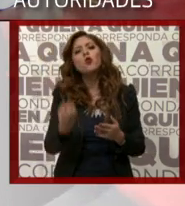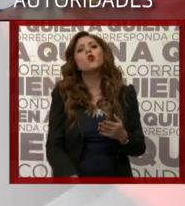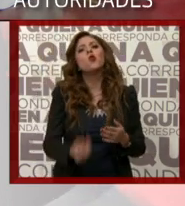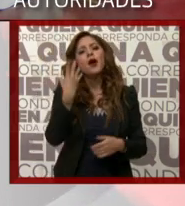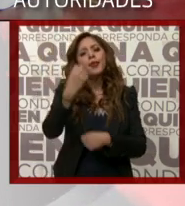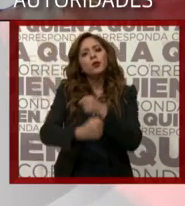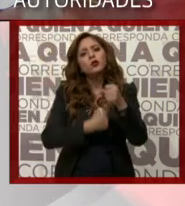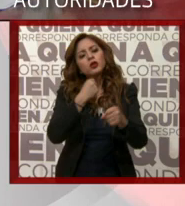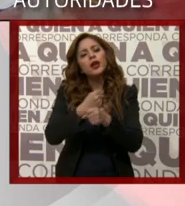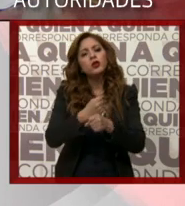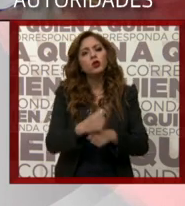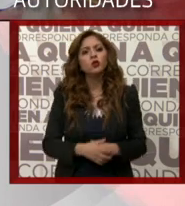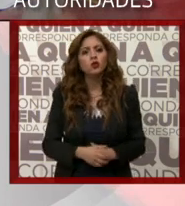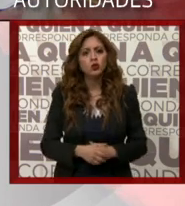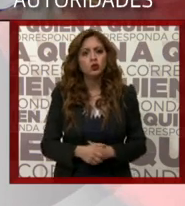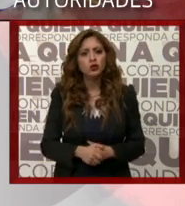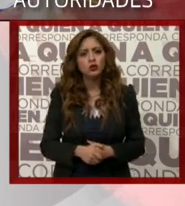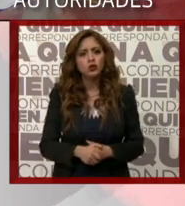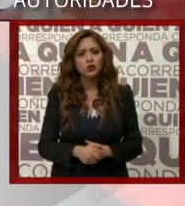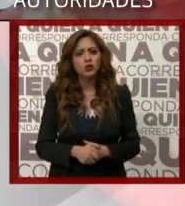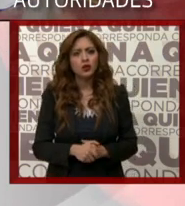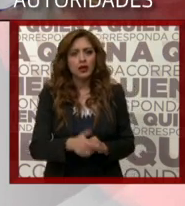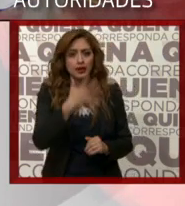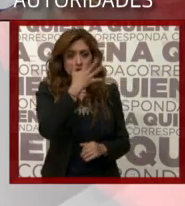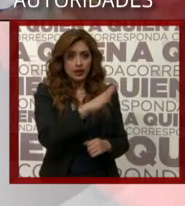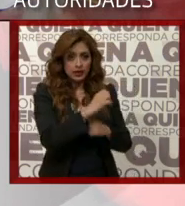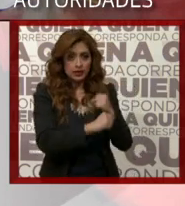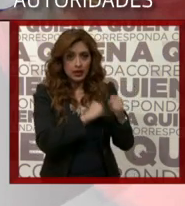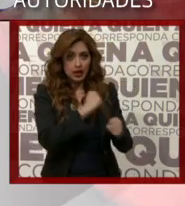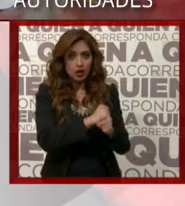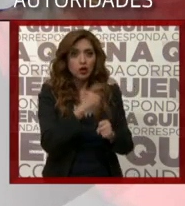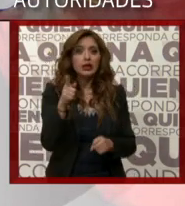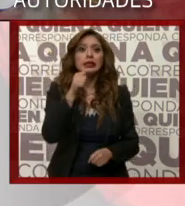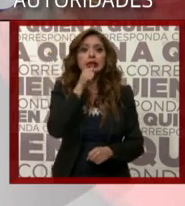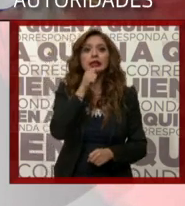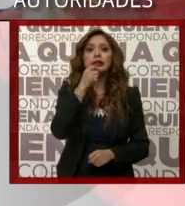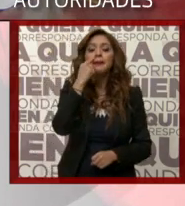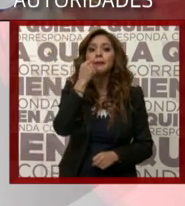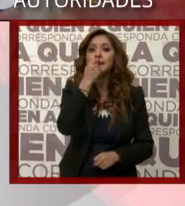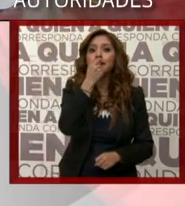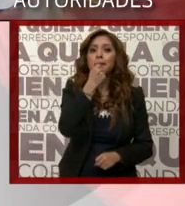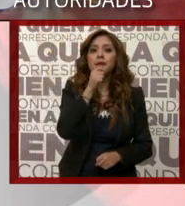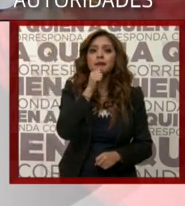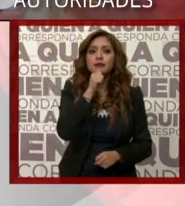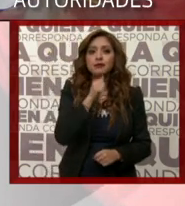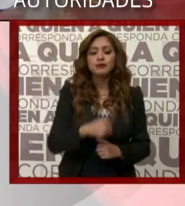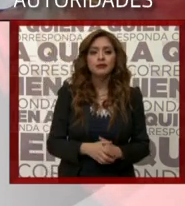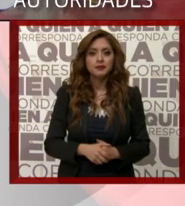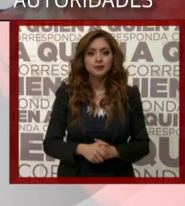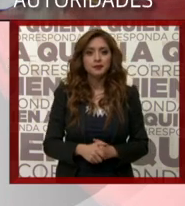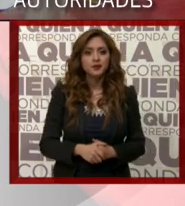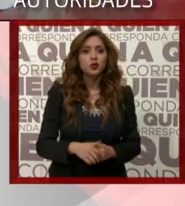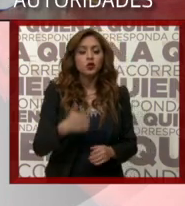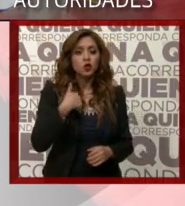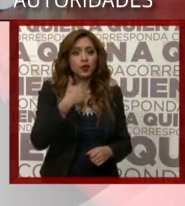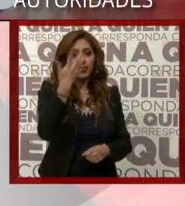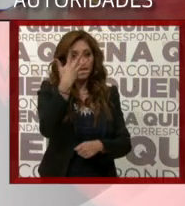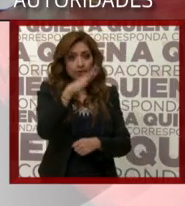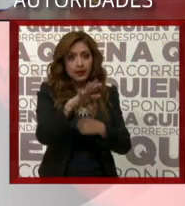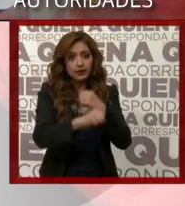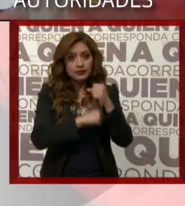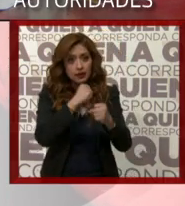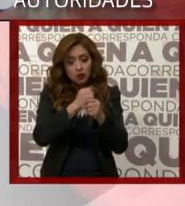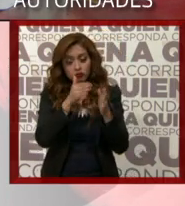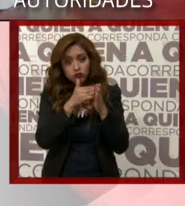¿Cuántos años después? Como unos 10 años, oiga. ¿Todavía no traías mostacho, compadre? Como 10 años y pues la mera